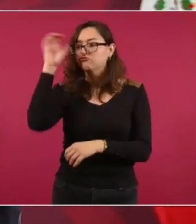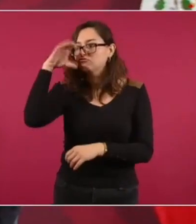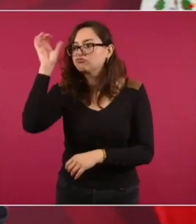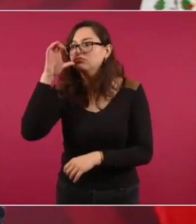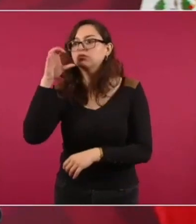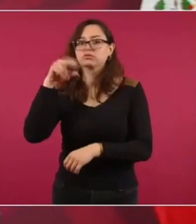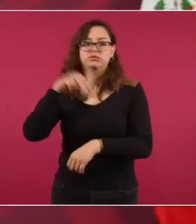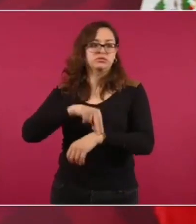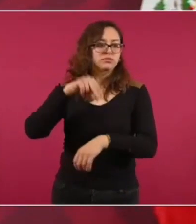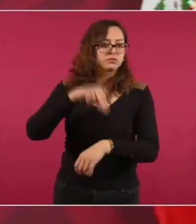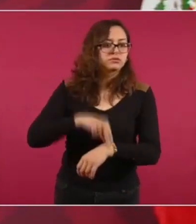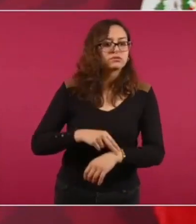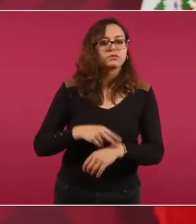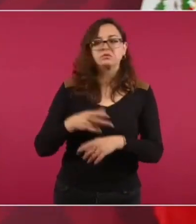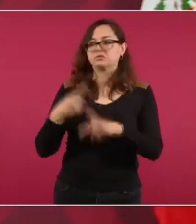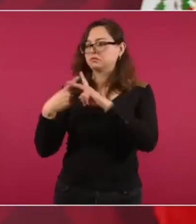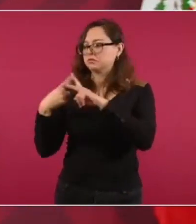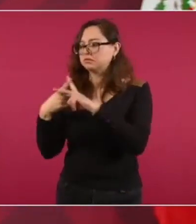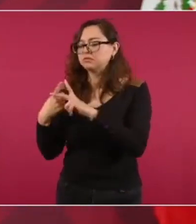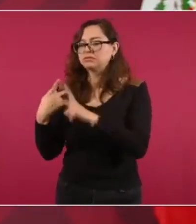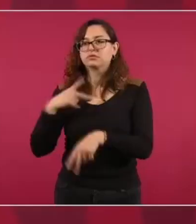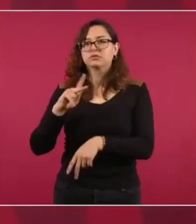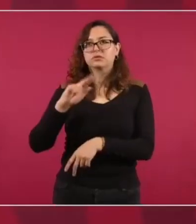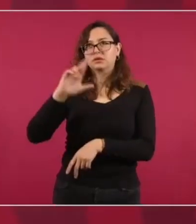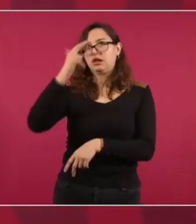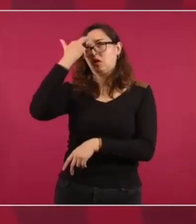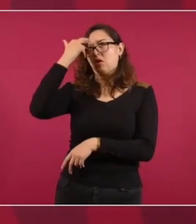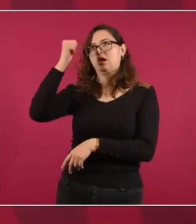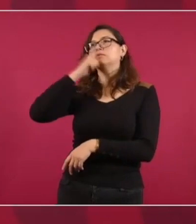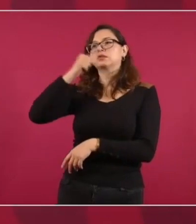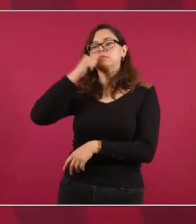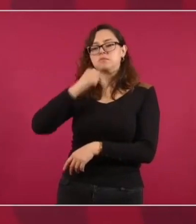Acaba de pasar una cosa en España